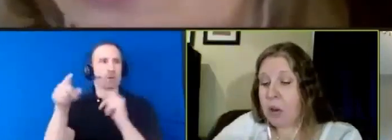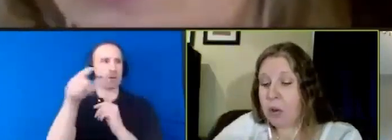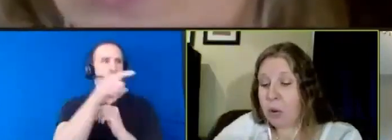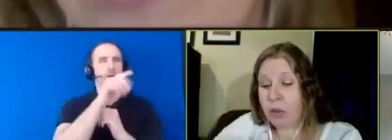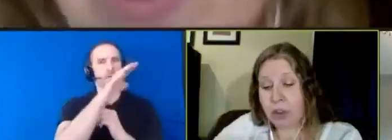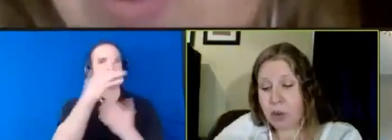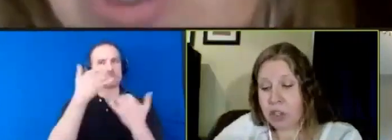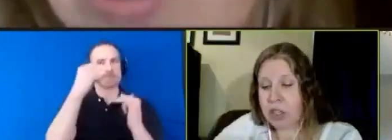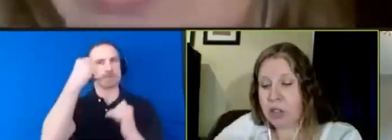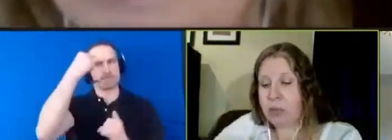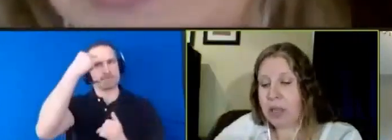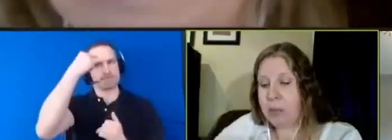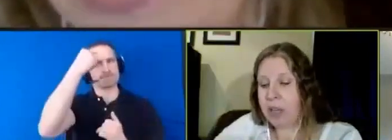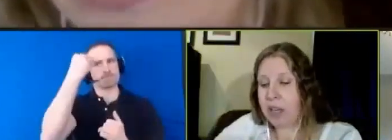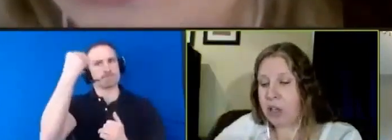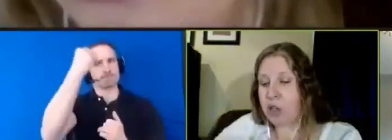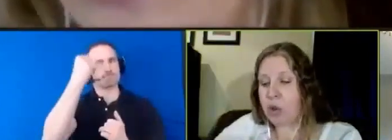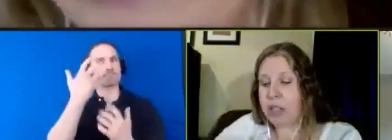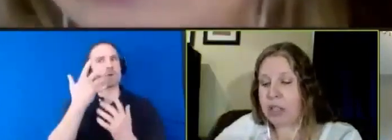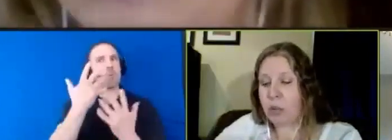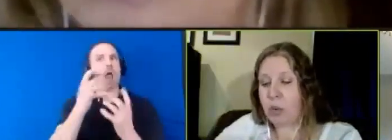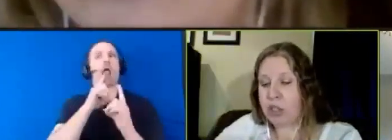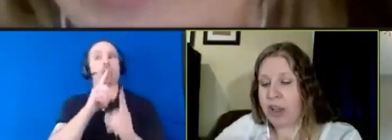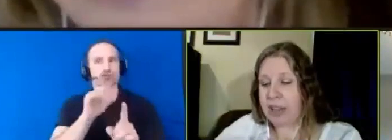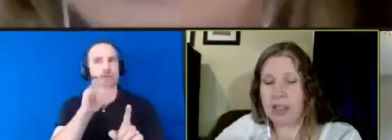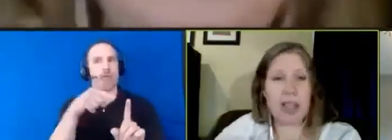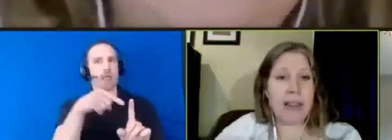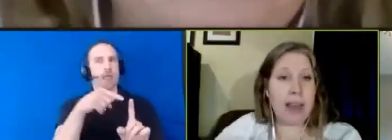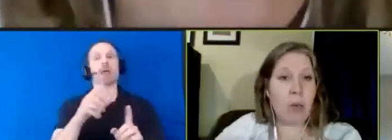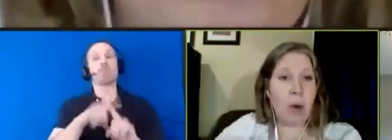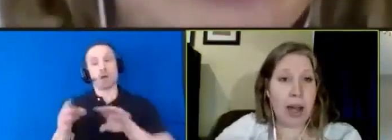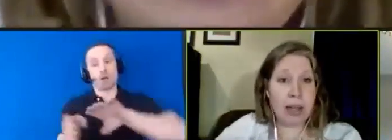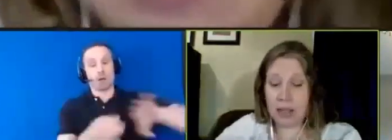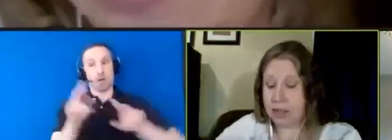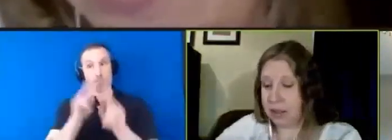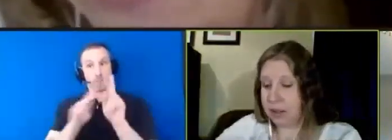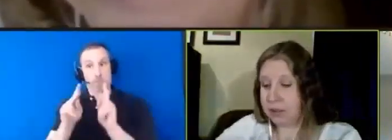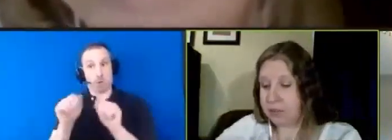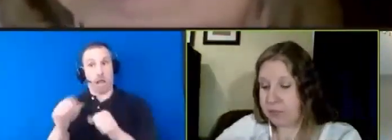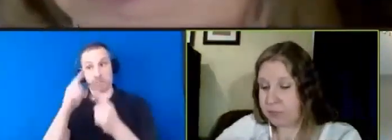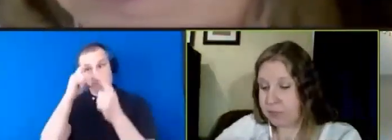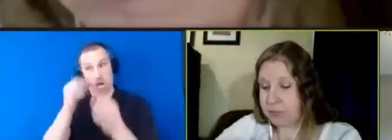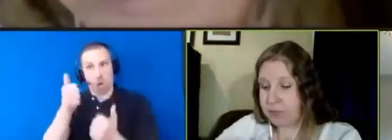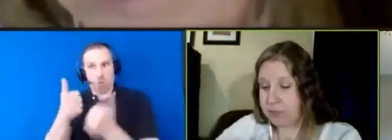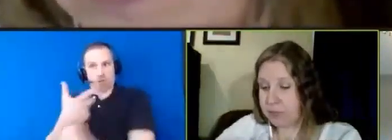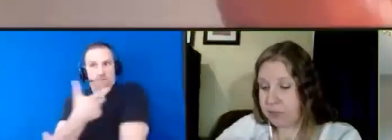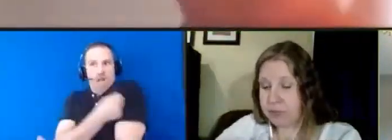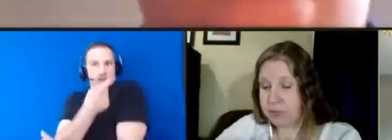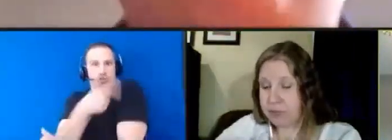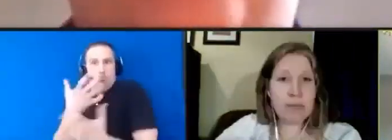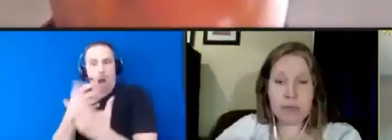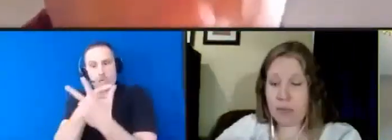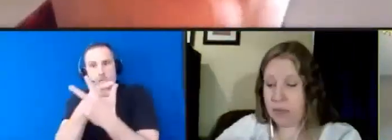acerca de el tejido de feto que se ha dicho que se ha usado